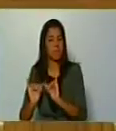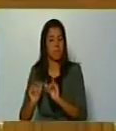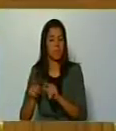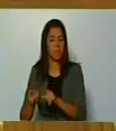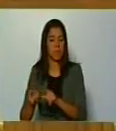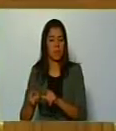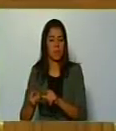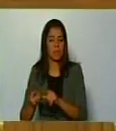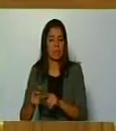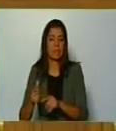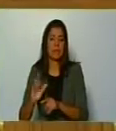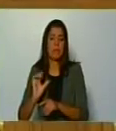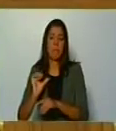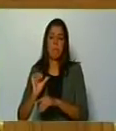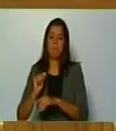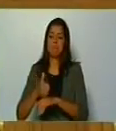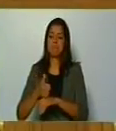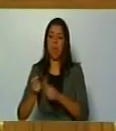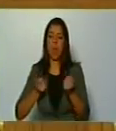muy triste papel.